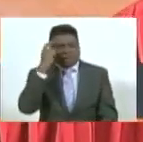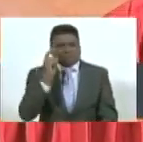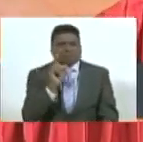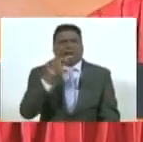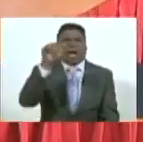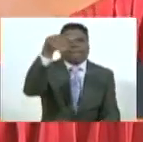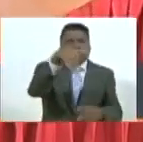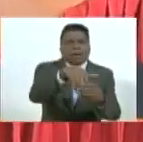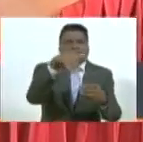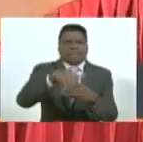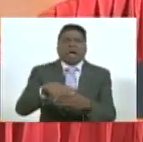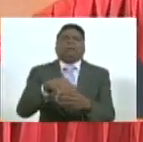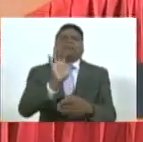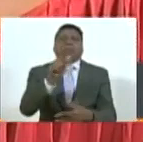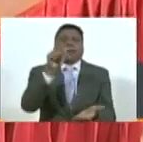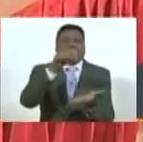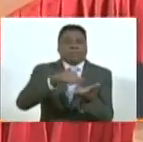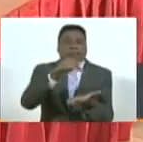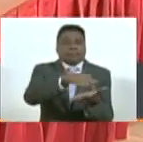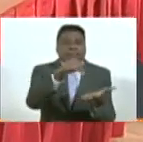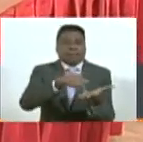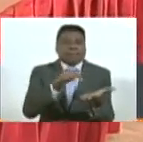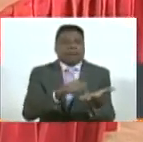una máquina del poder electoral